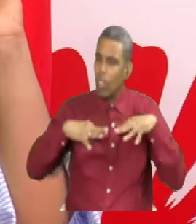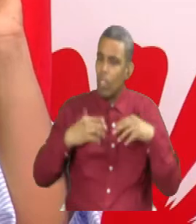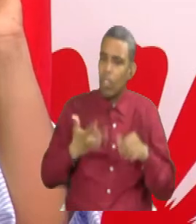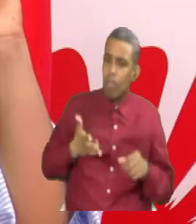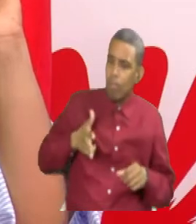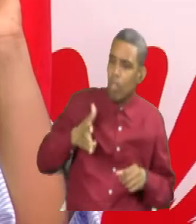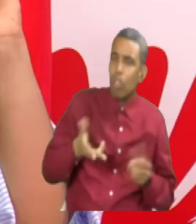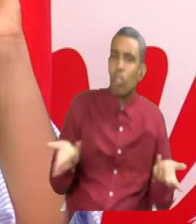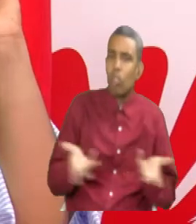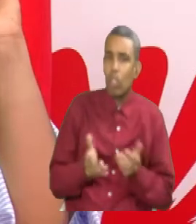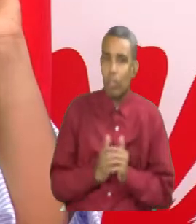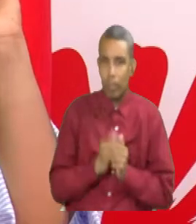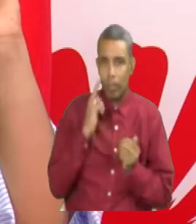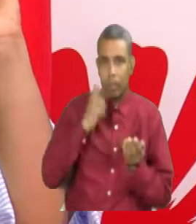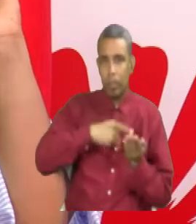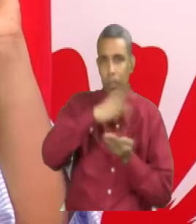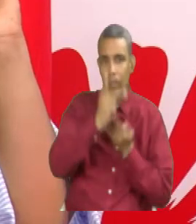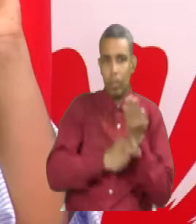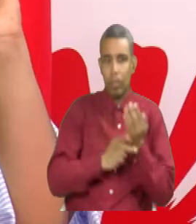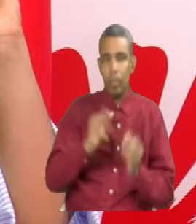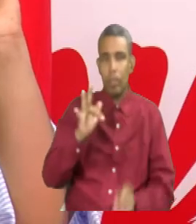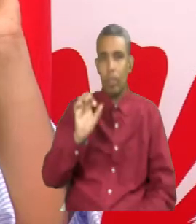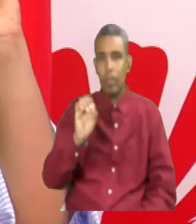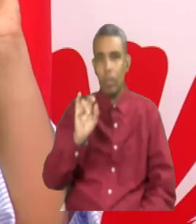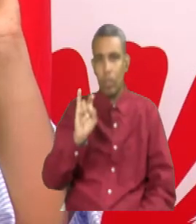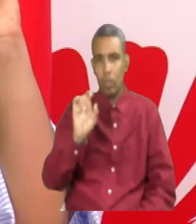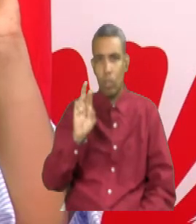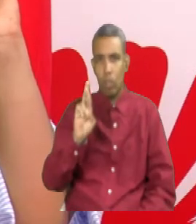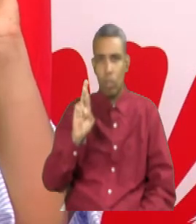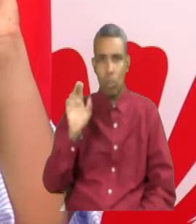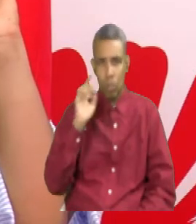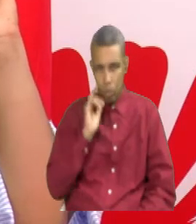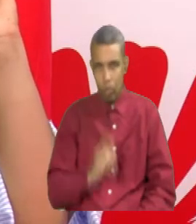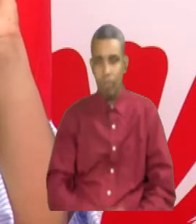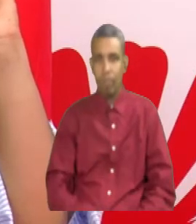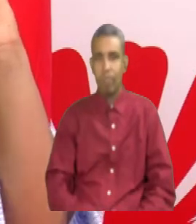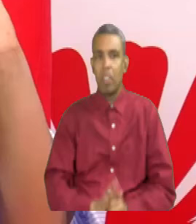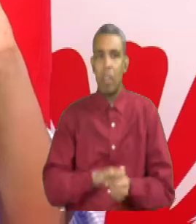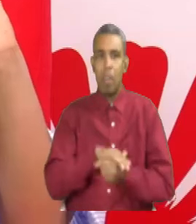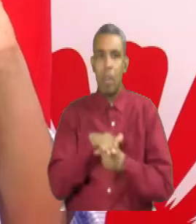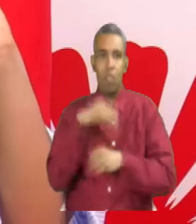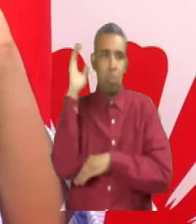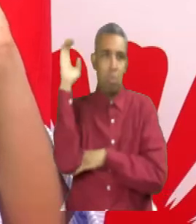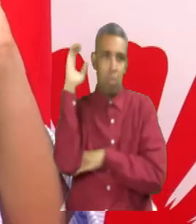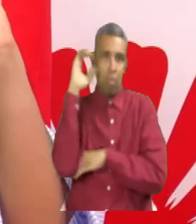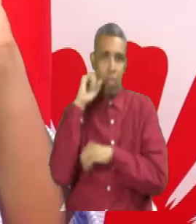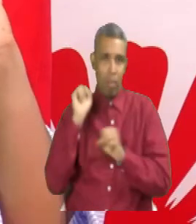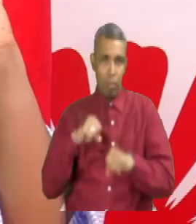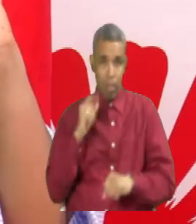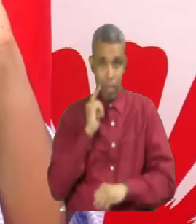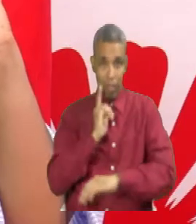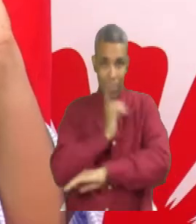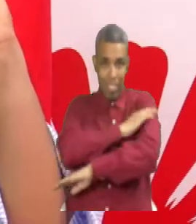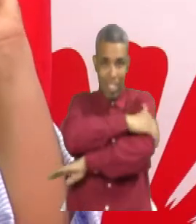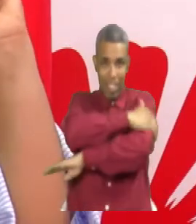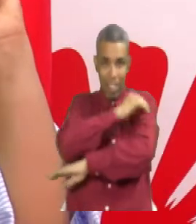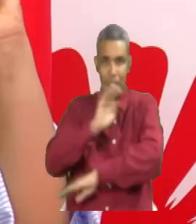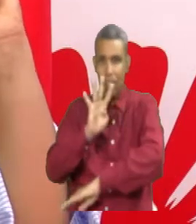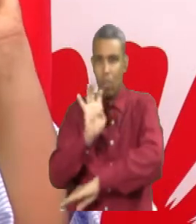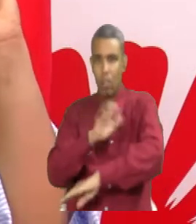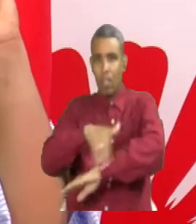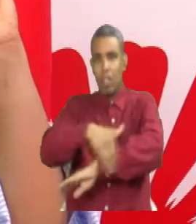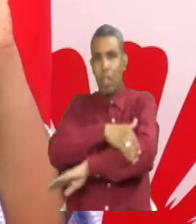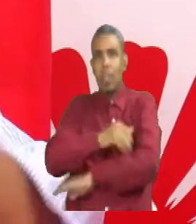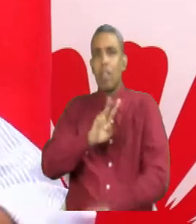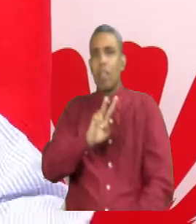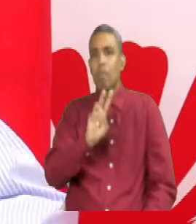ubicados en la calle 49, número 2305 del barrio Colombia. Recuerde, calle 49, número 2305